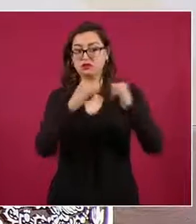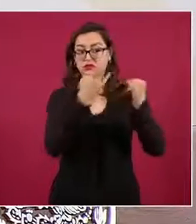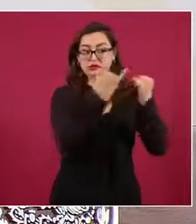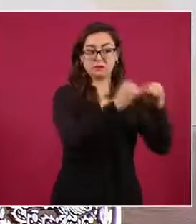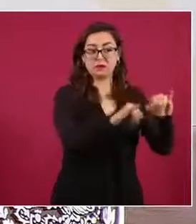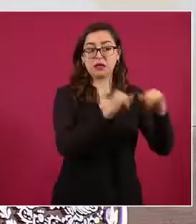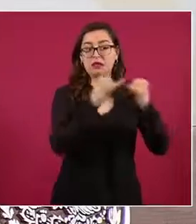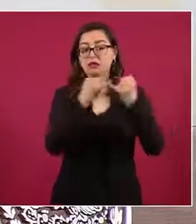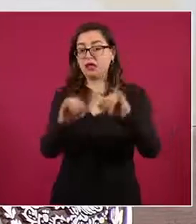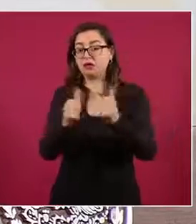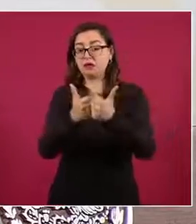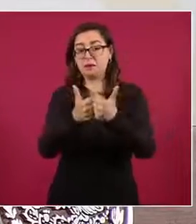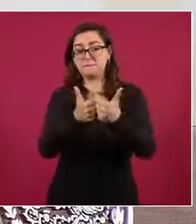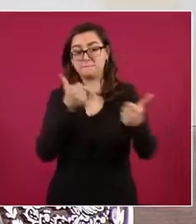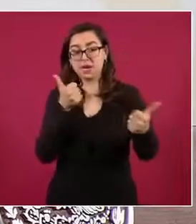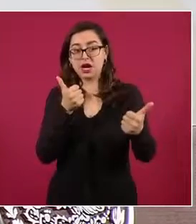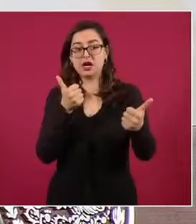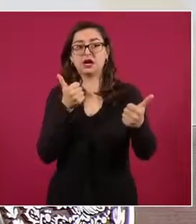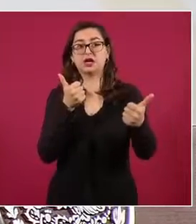independientes, autónomas,